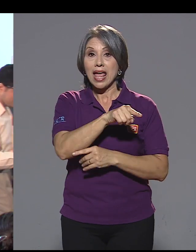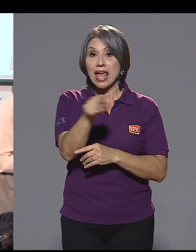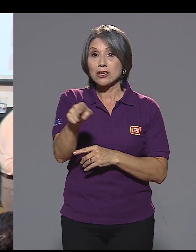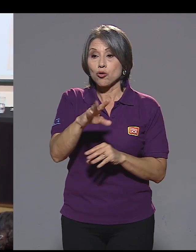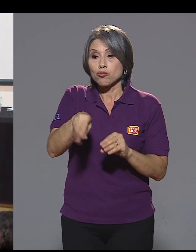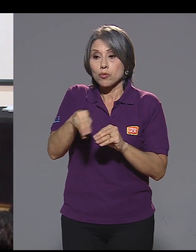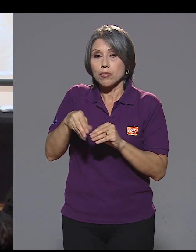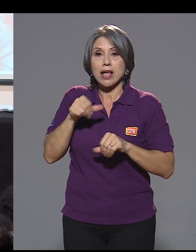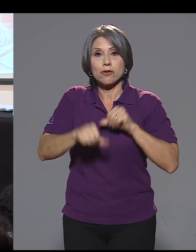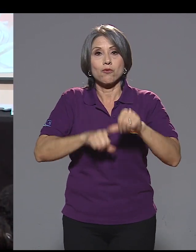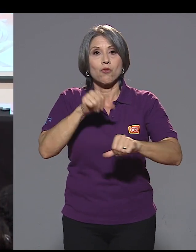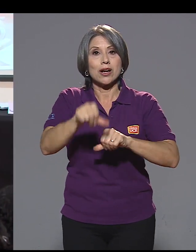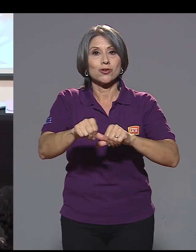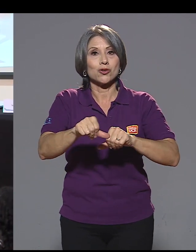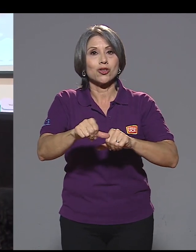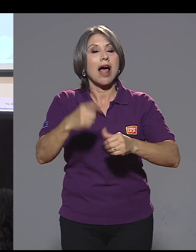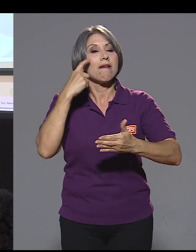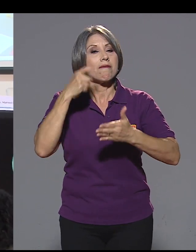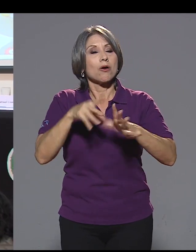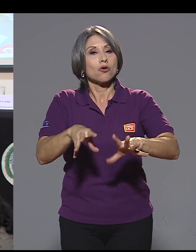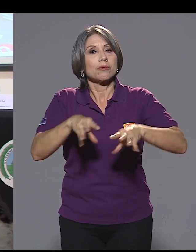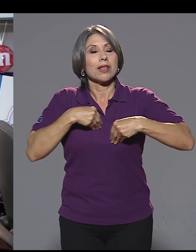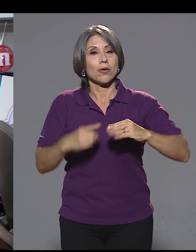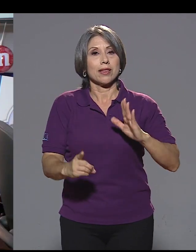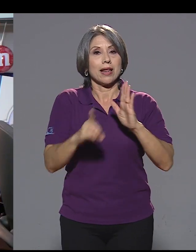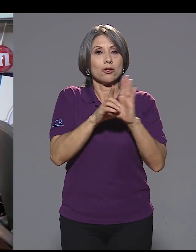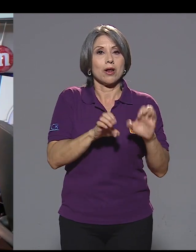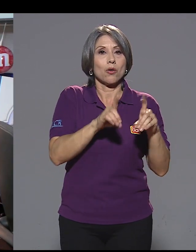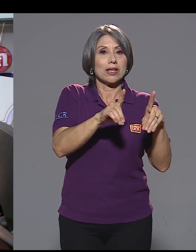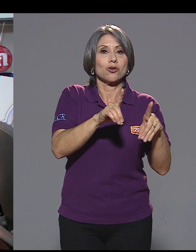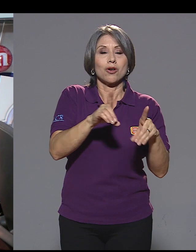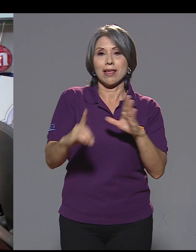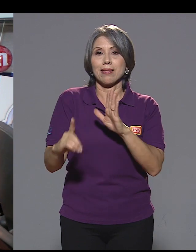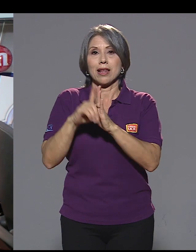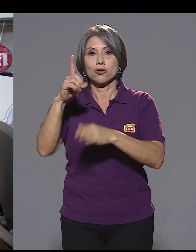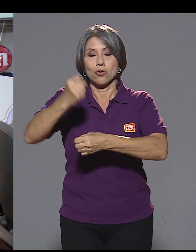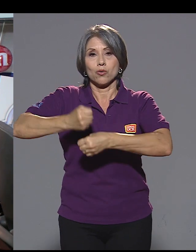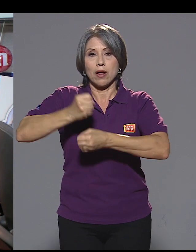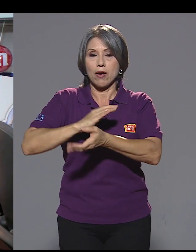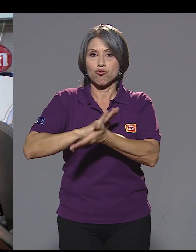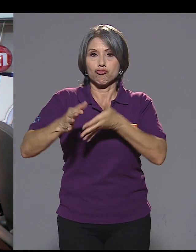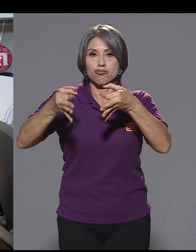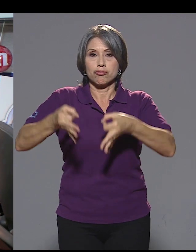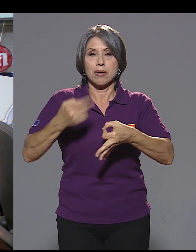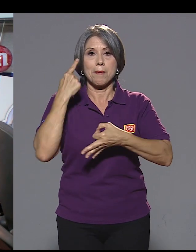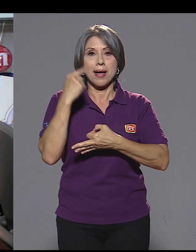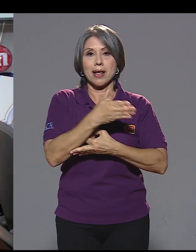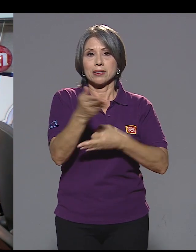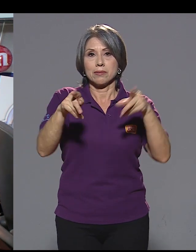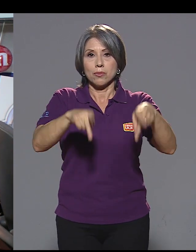suma esfuerzos al reconocimiento del derecho a la educación y un trabajo digno para esta población.